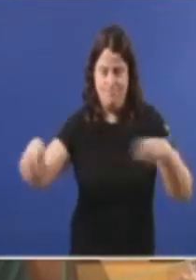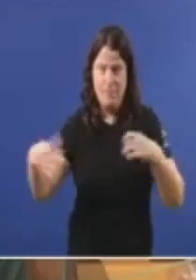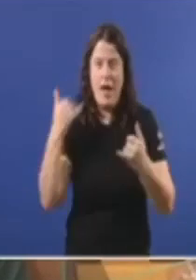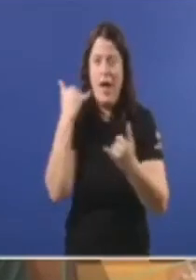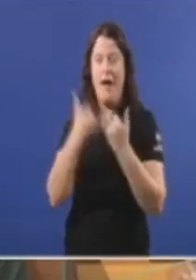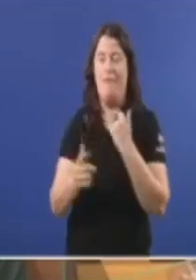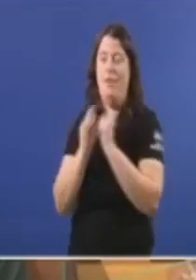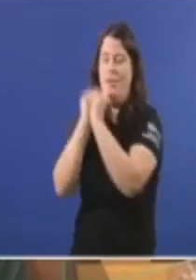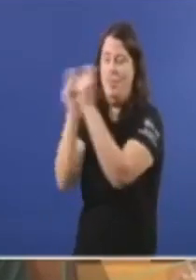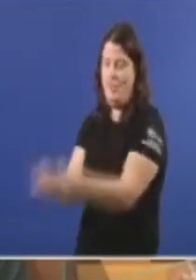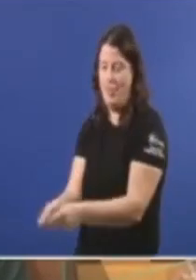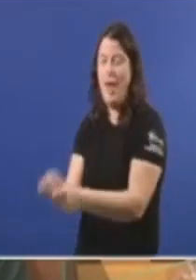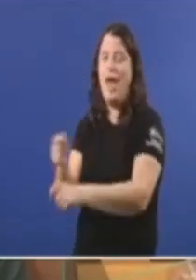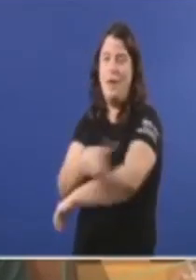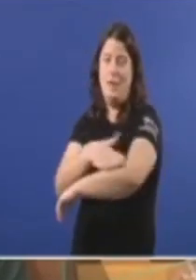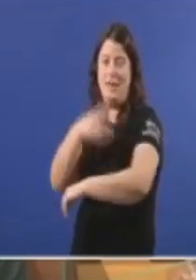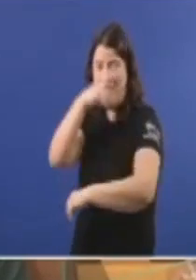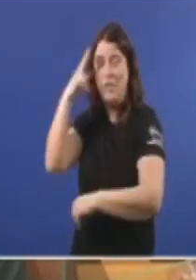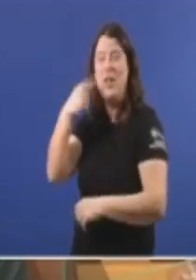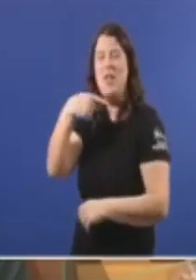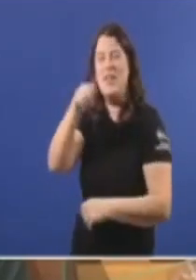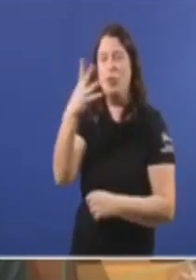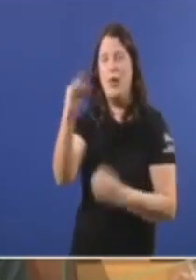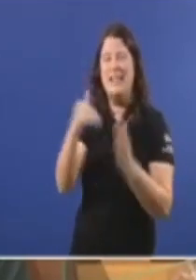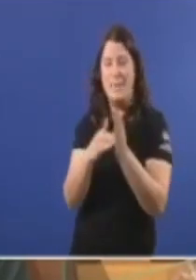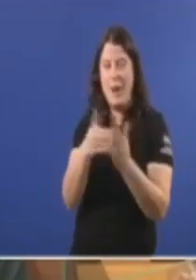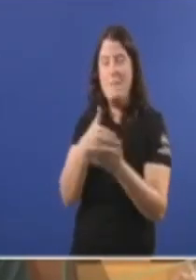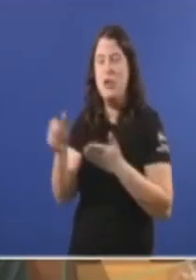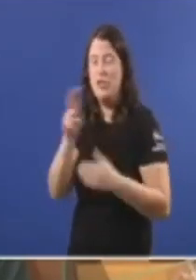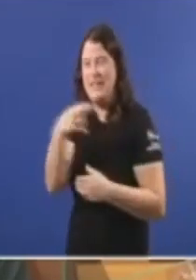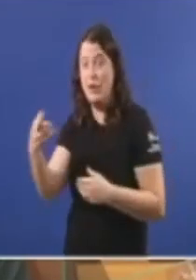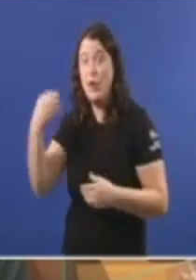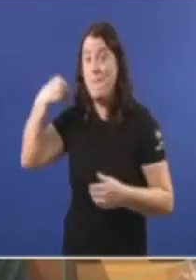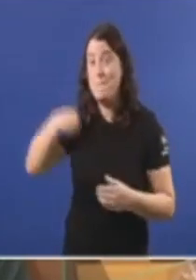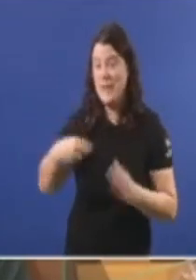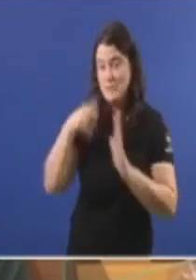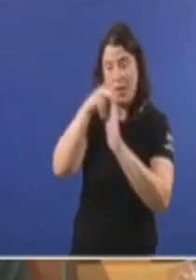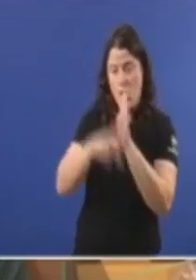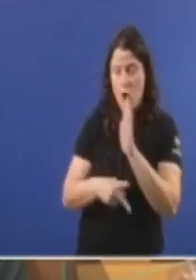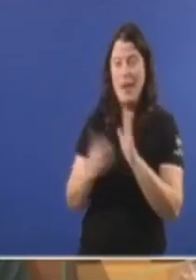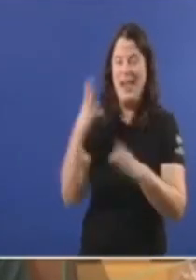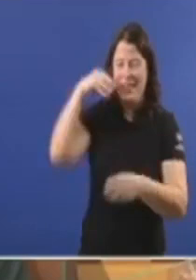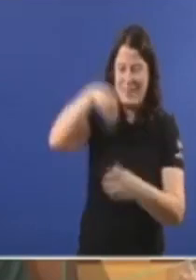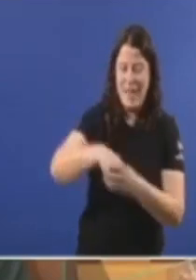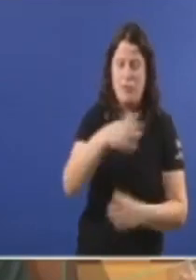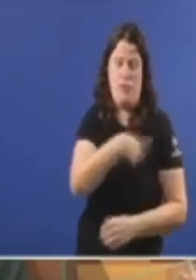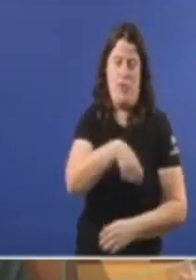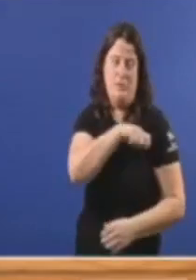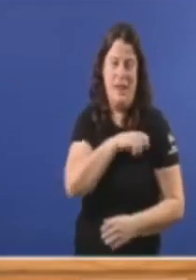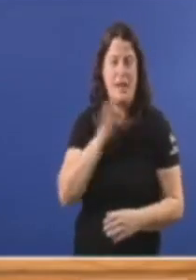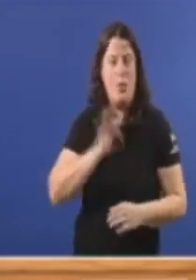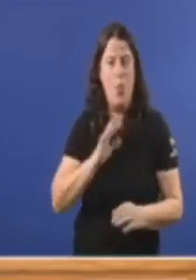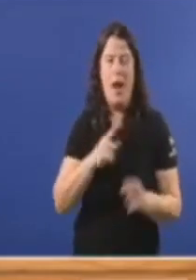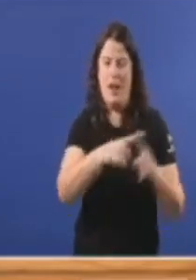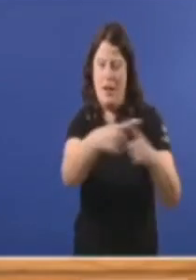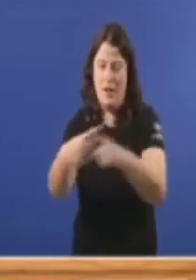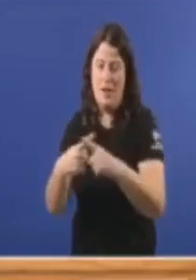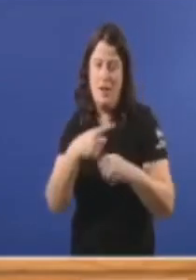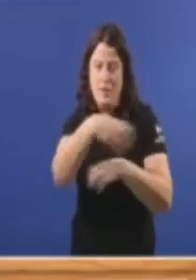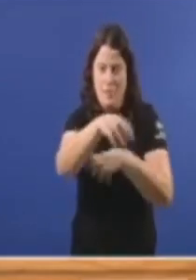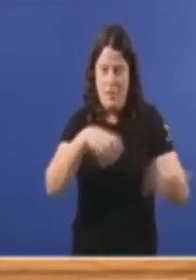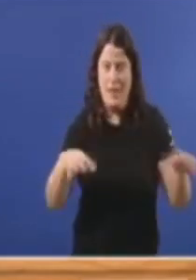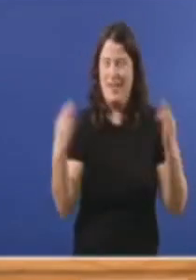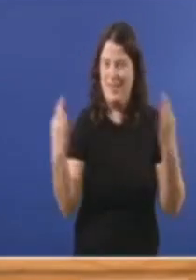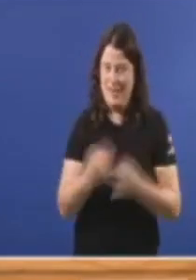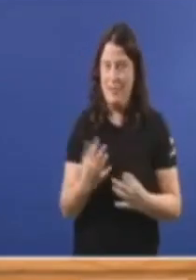ao Estado 140.000 millóns de euros, ese mesmo criterio debe de aplicarse dentro do Estado. Insisto,